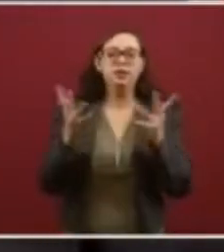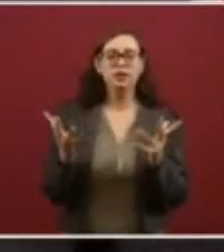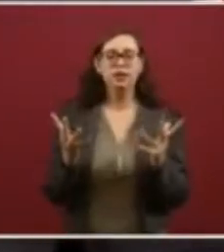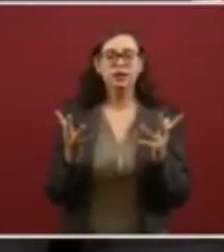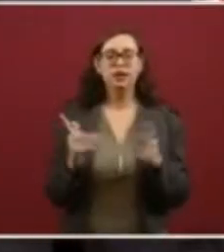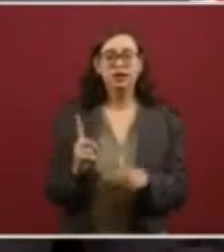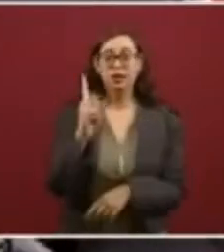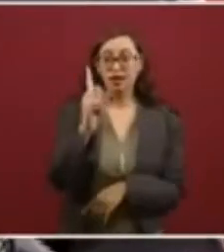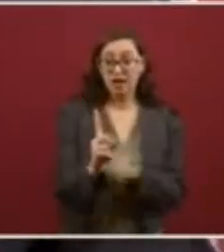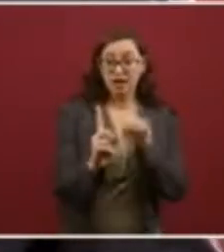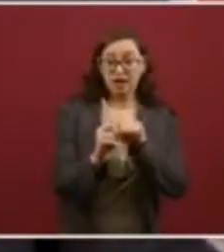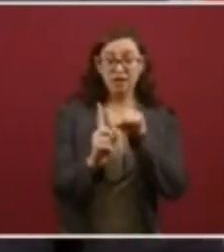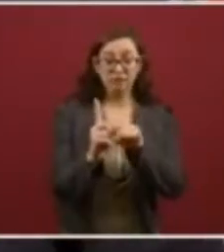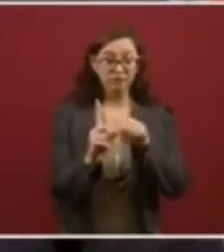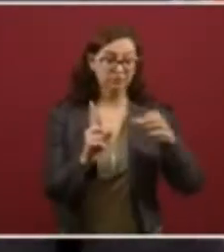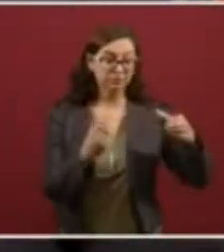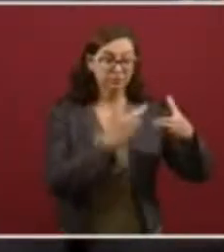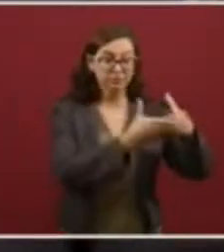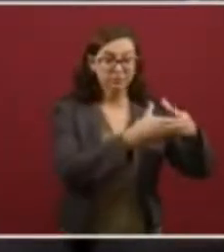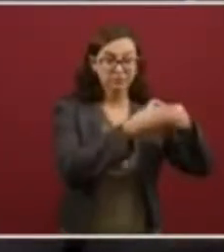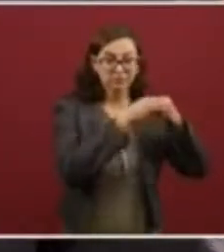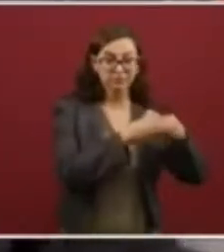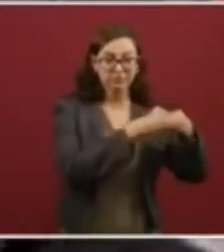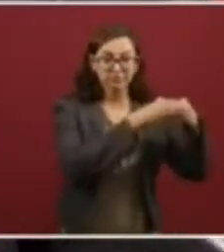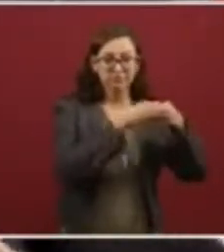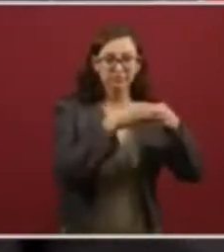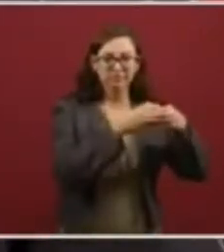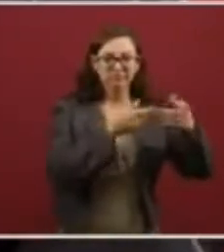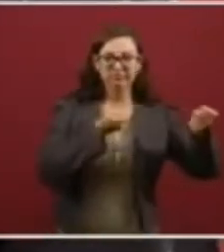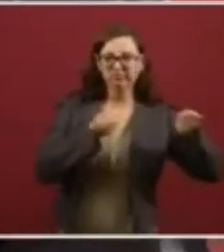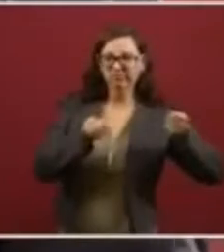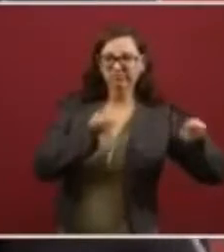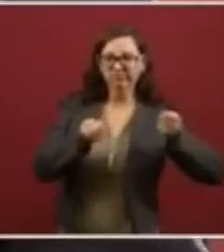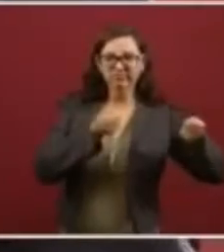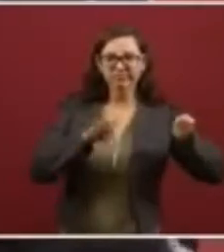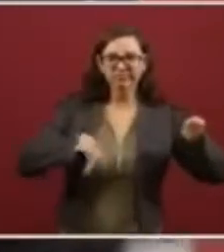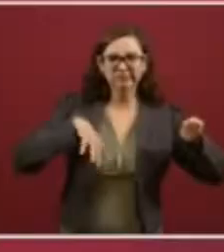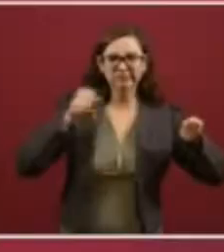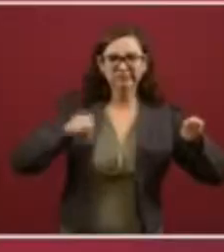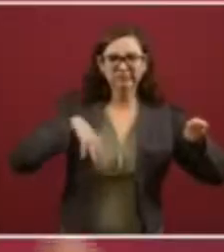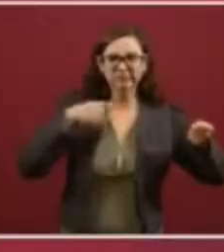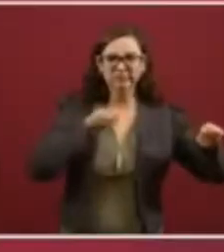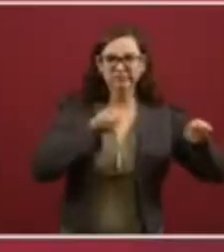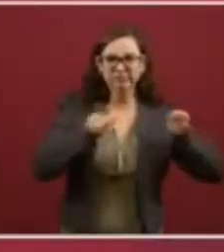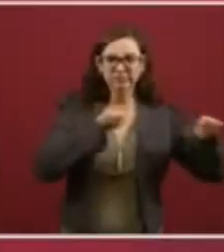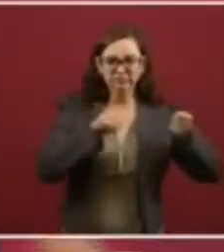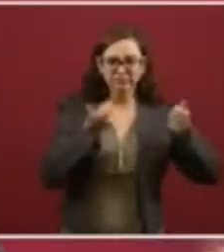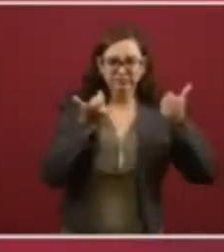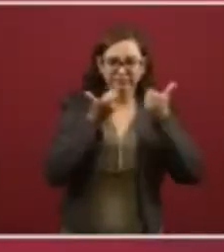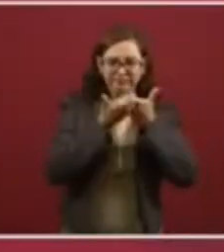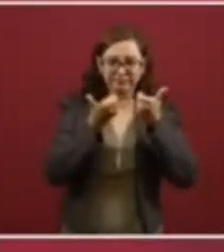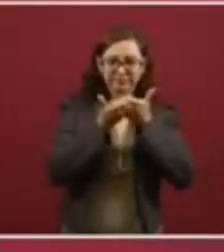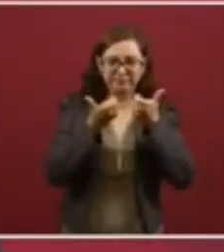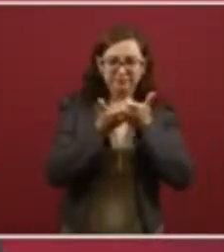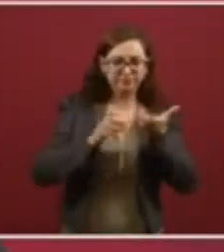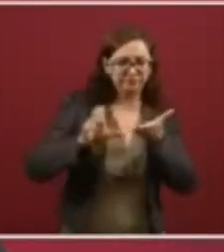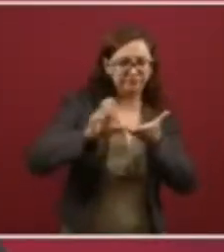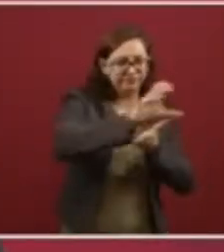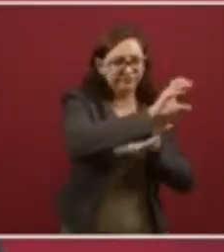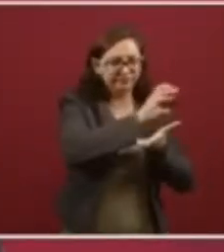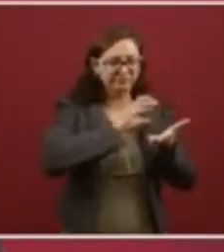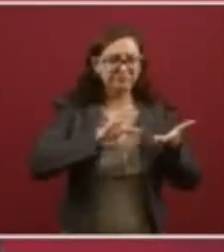a el grupo que dominaba y que se repartían los